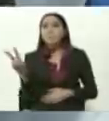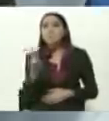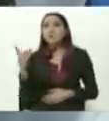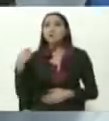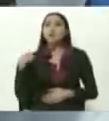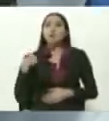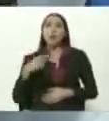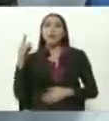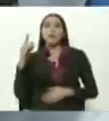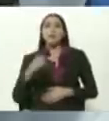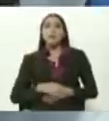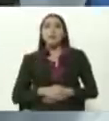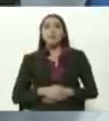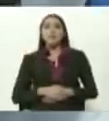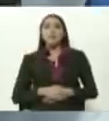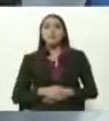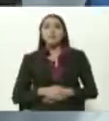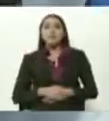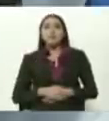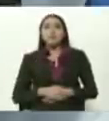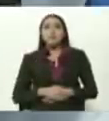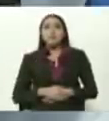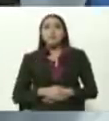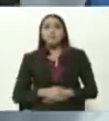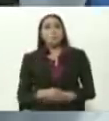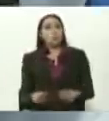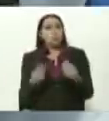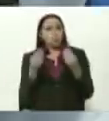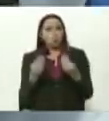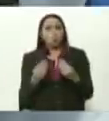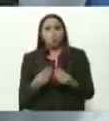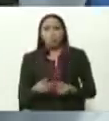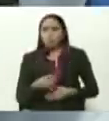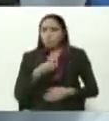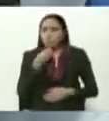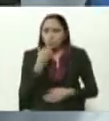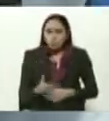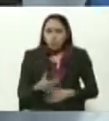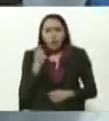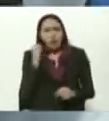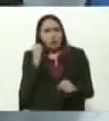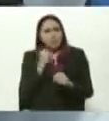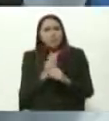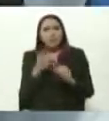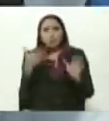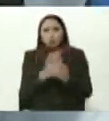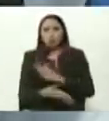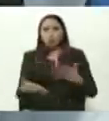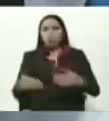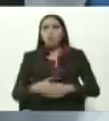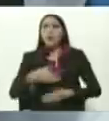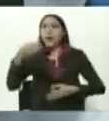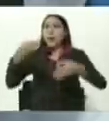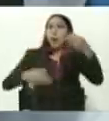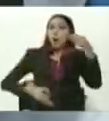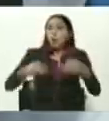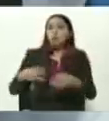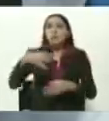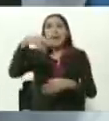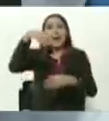tiene, obviamente, muchos puntos a favor dentro de la justicia